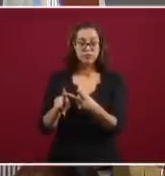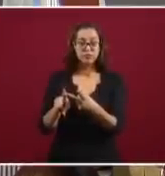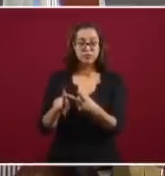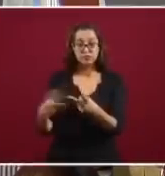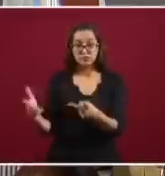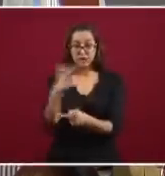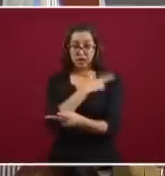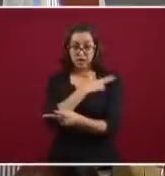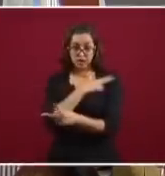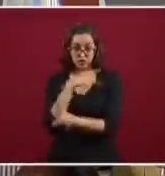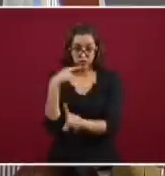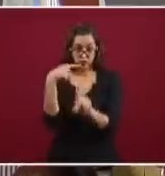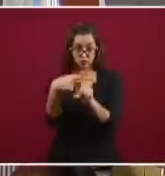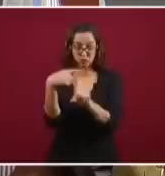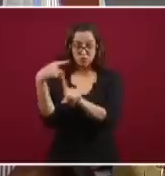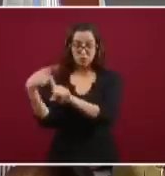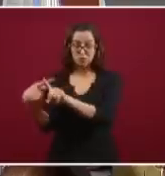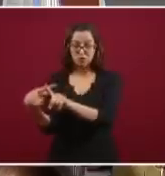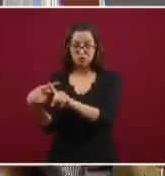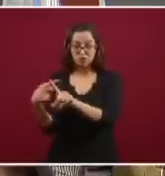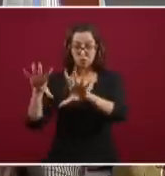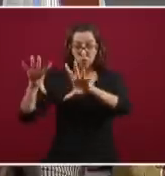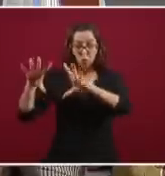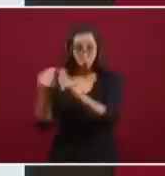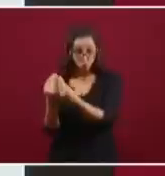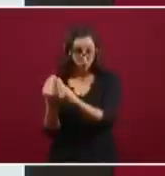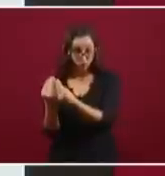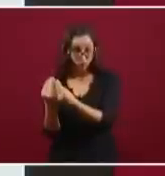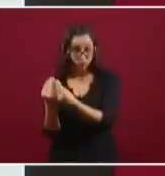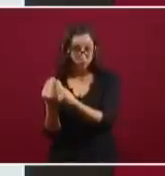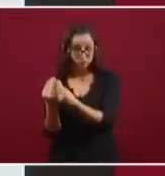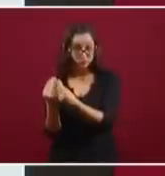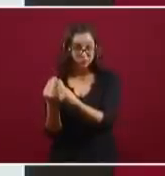más heridos, son menos